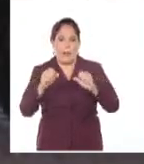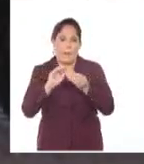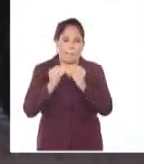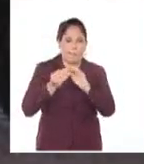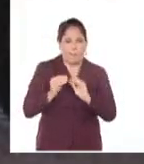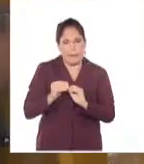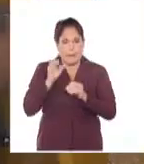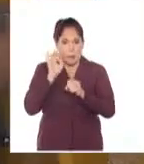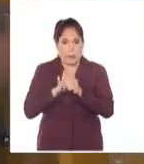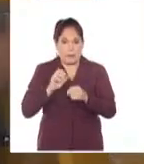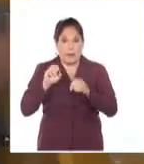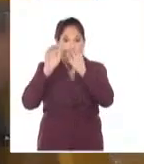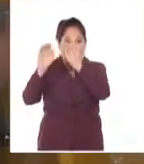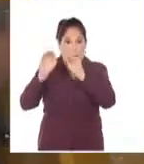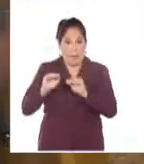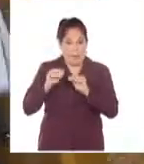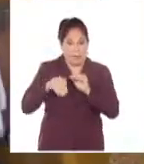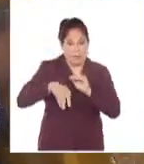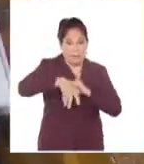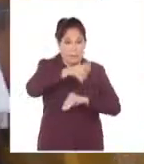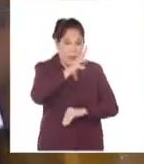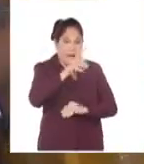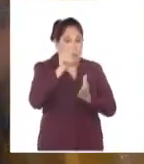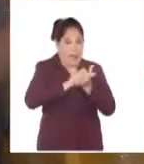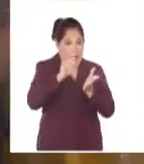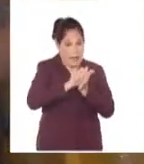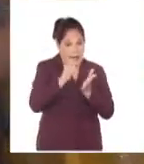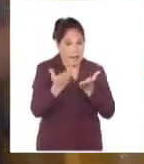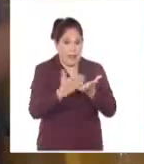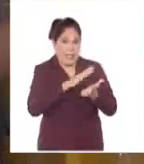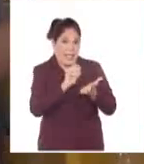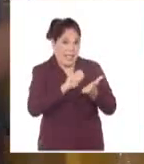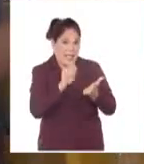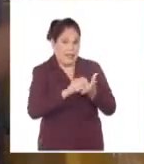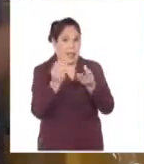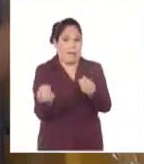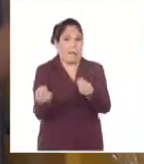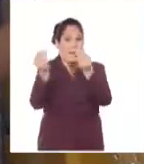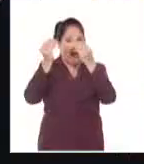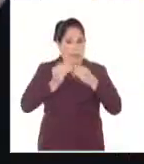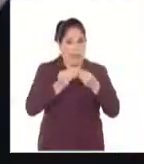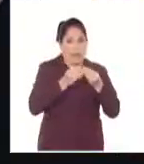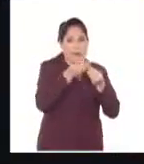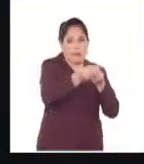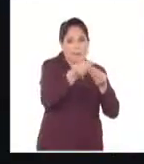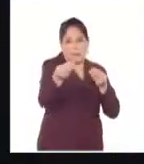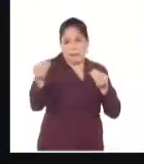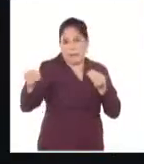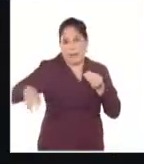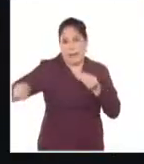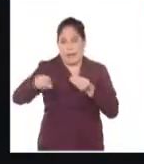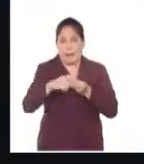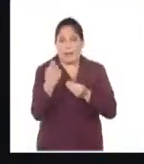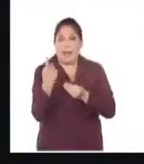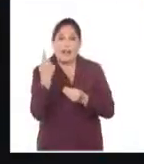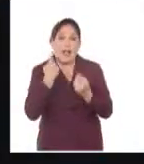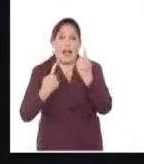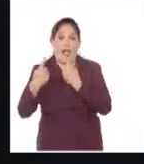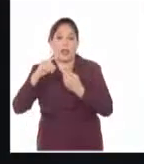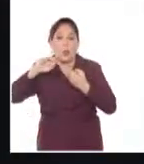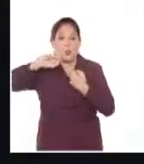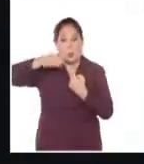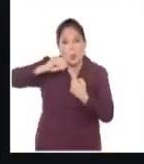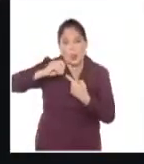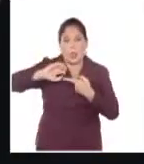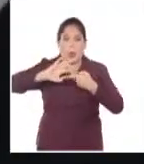que sale del almacén, René anota en esta libreta todo lo que le entrega a cada operario. ¿Y si falta algún tornillo,